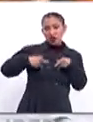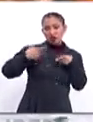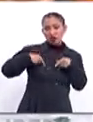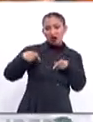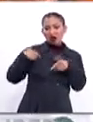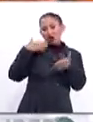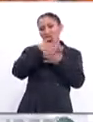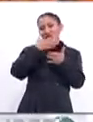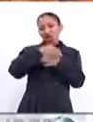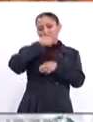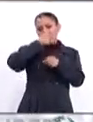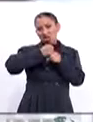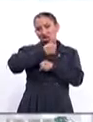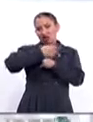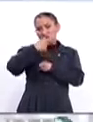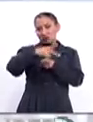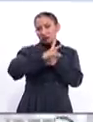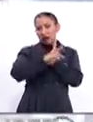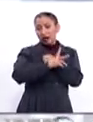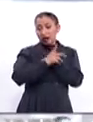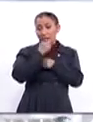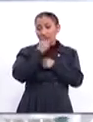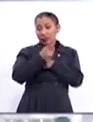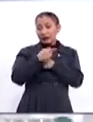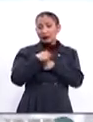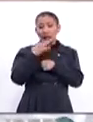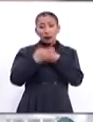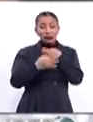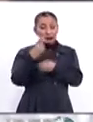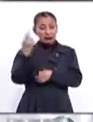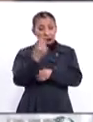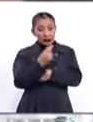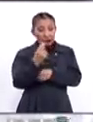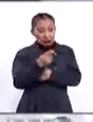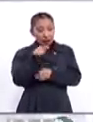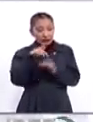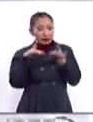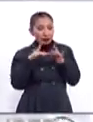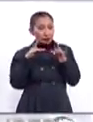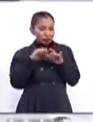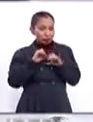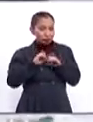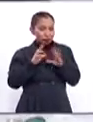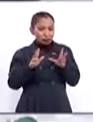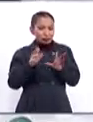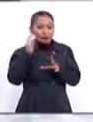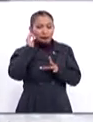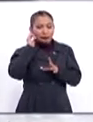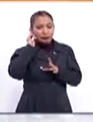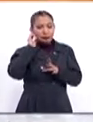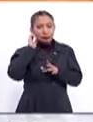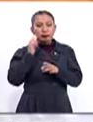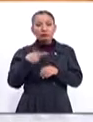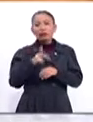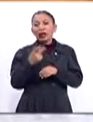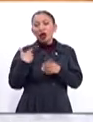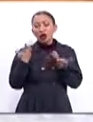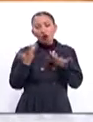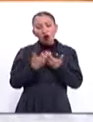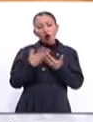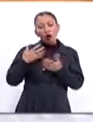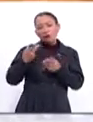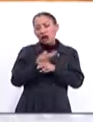criminales siembran la violencia en su país. No estoy diciendo necesariamente que esté conectado, por supuesto, pero la sincronía de